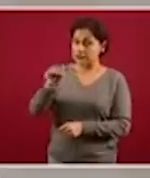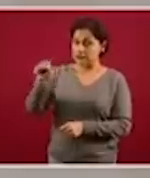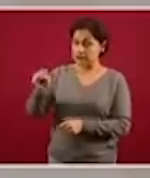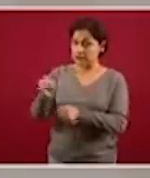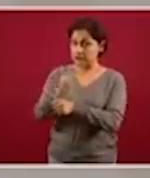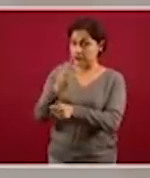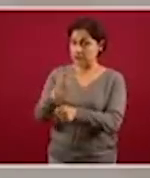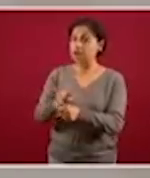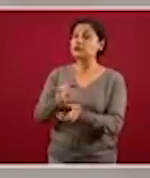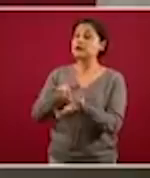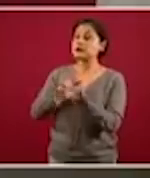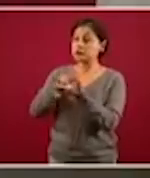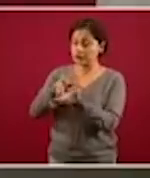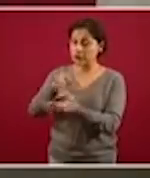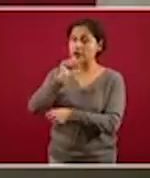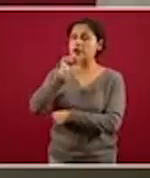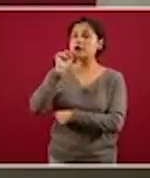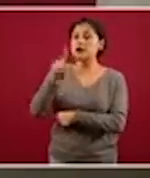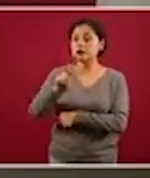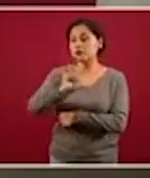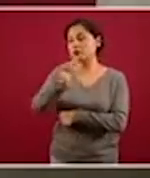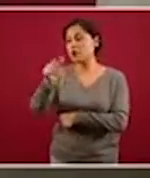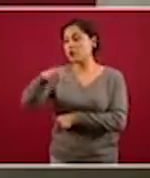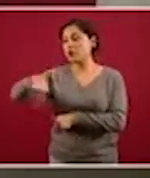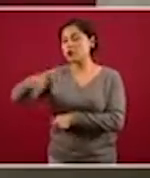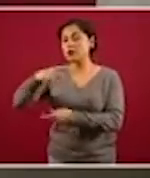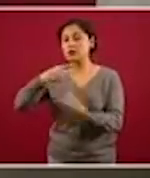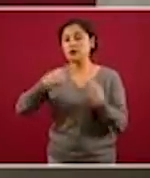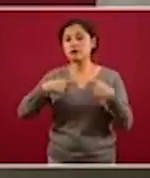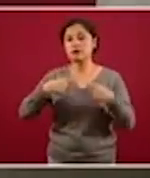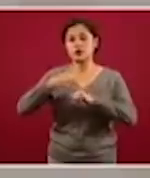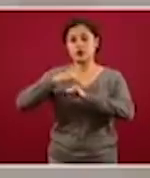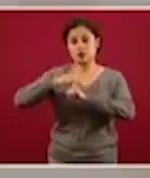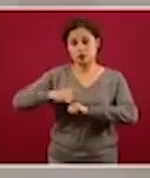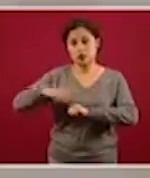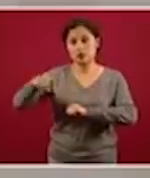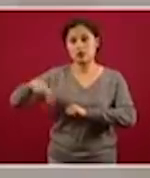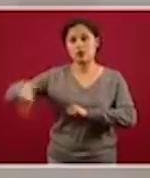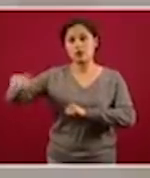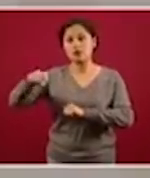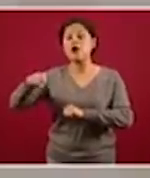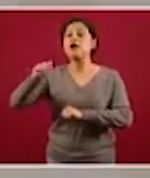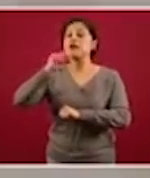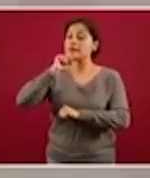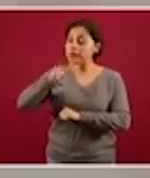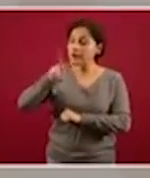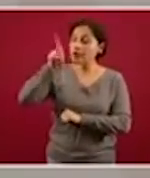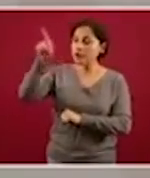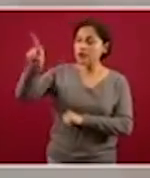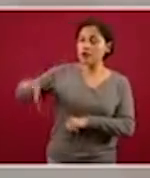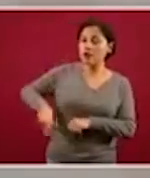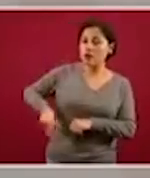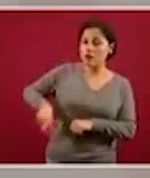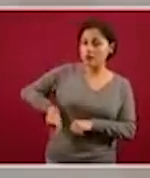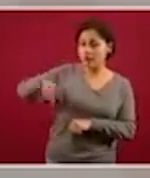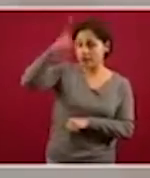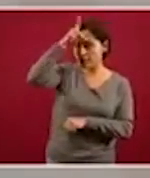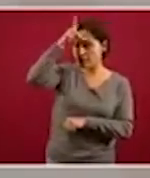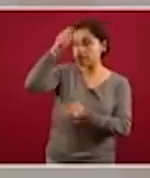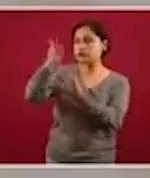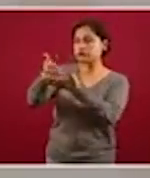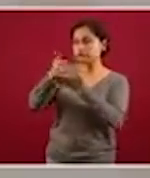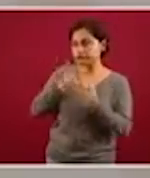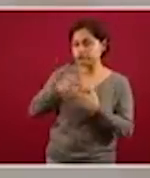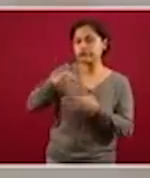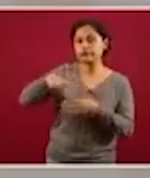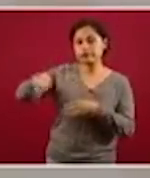las autoridades, a quienes les agradecemos su respaldo, del gobierno del pueblo hermano de Perú, que nos han ayudado mucho para esto. Entonces, eso